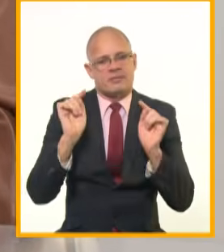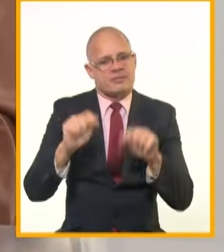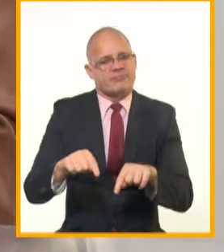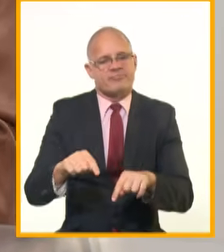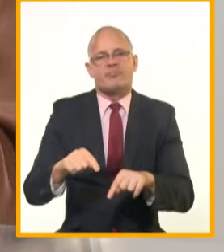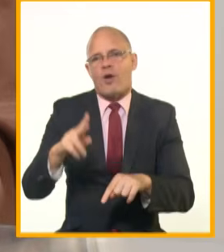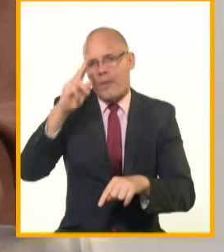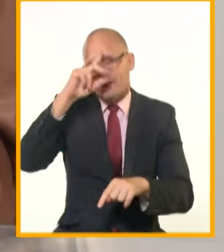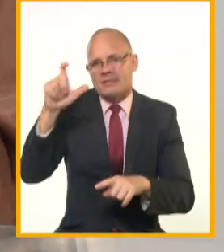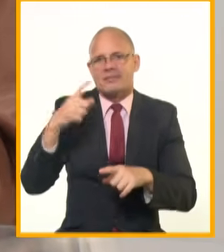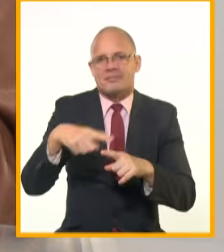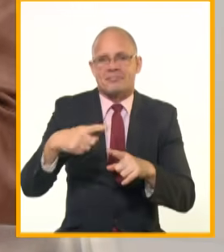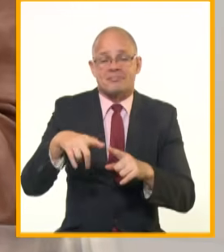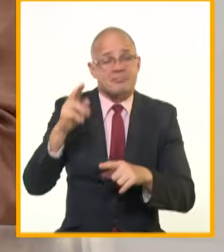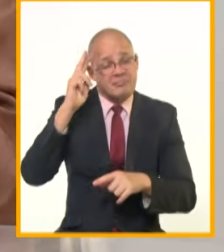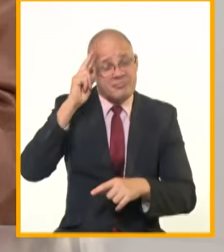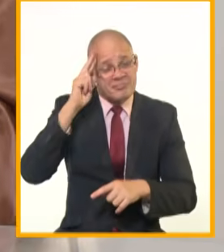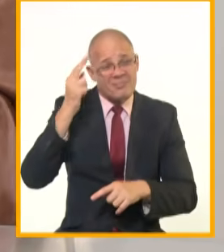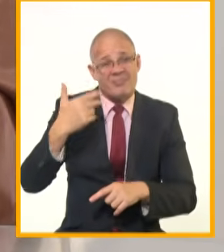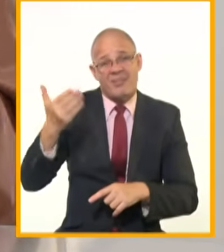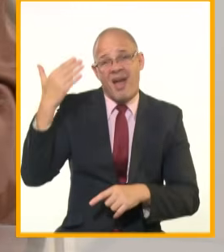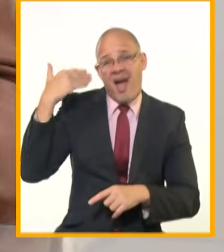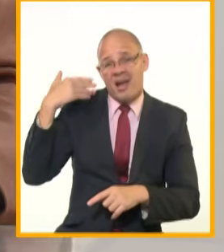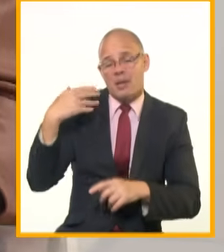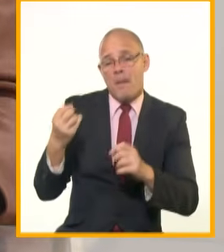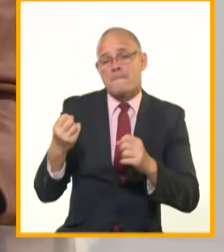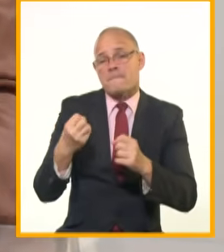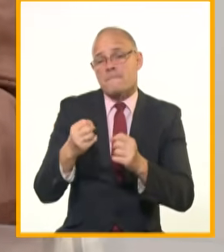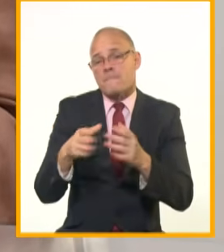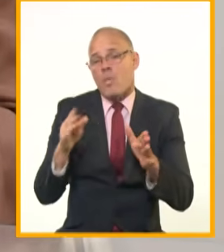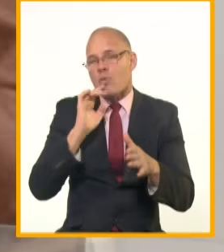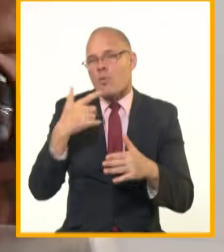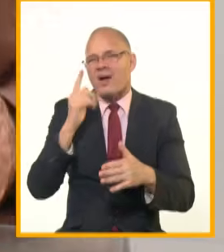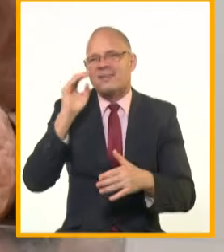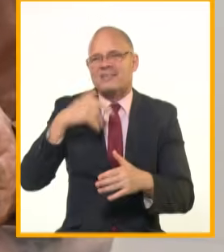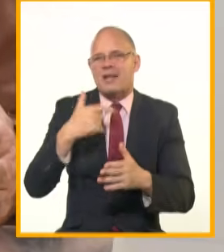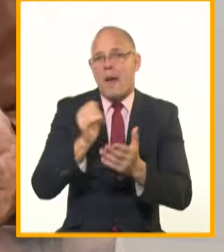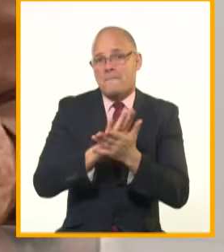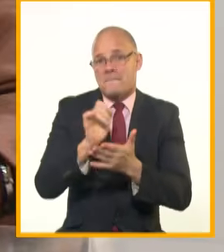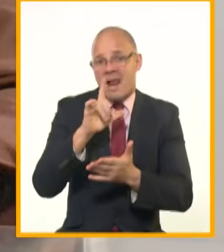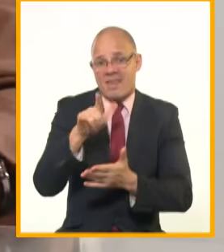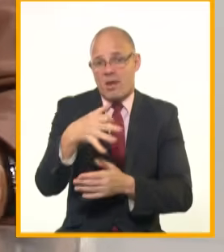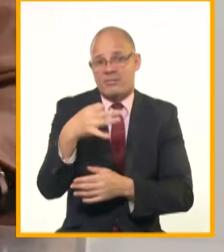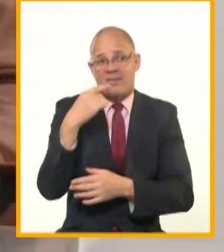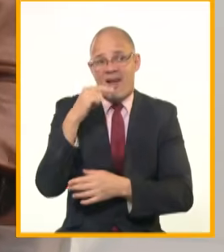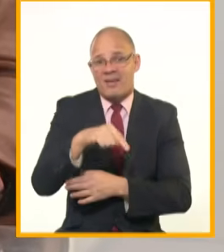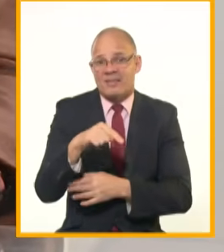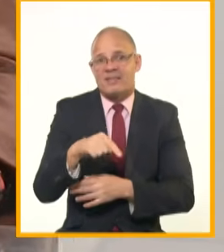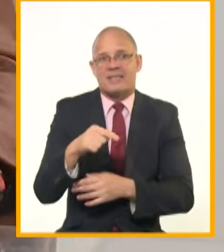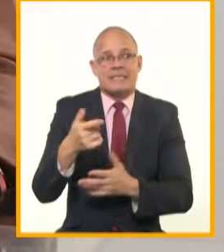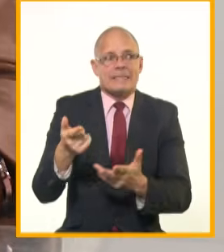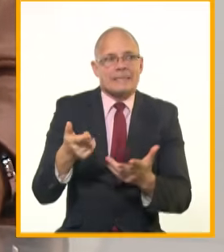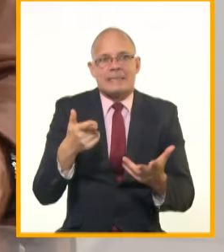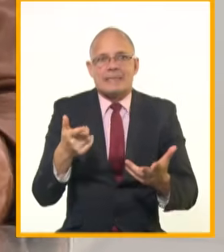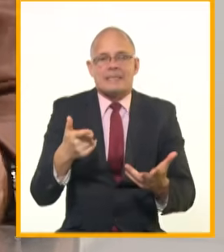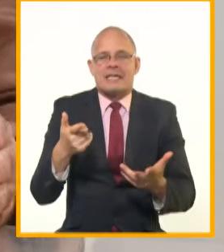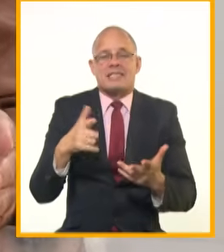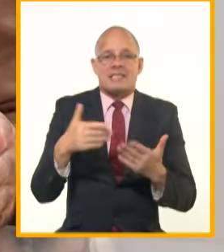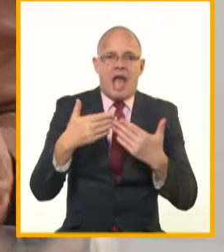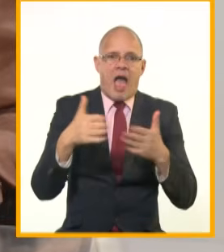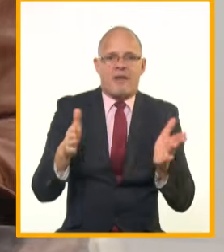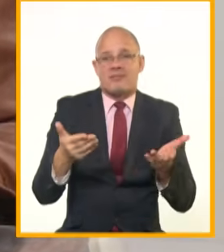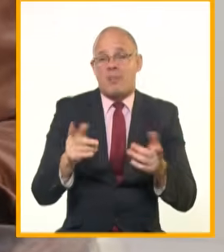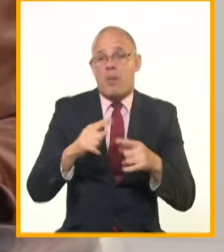Ustedes recuerdan que incluso hubo que crear el Policlínico María como hospital COVID, porque llegó un momento en que ni La Habana nos podía dar una respuesta, ni Pinar del